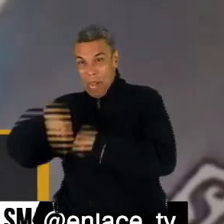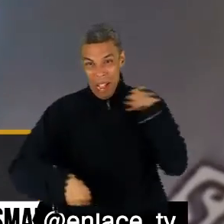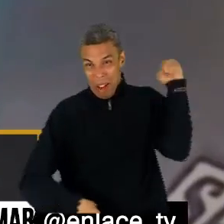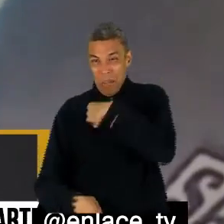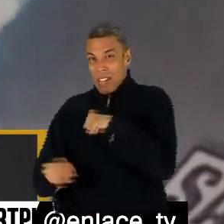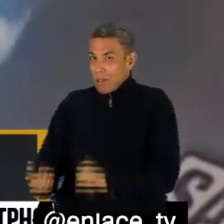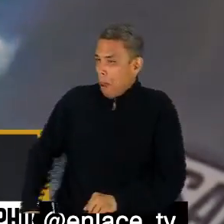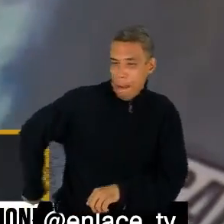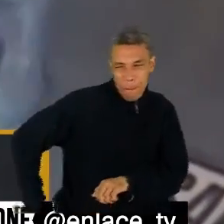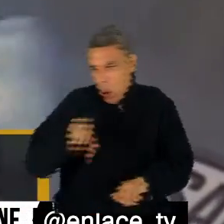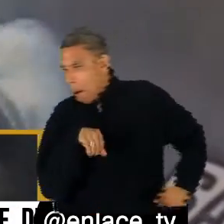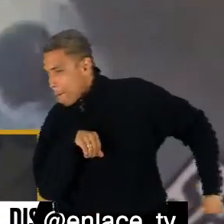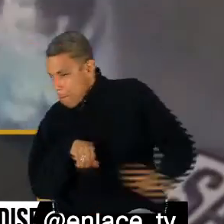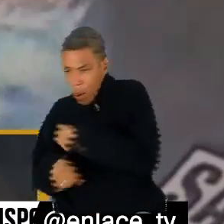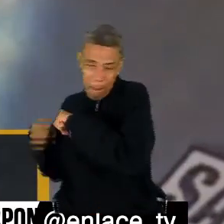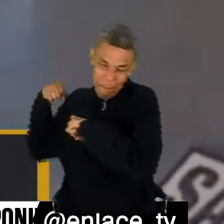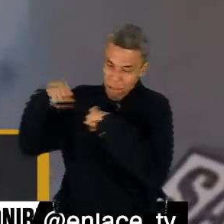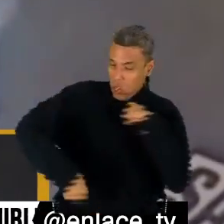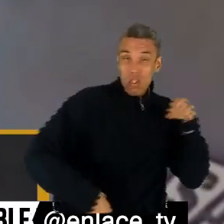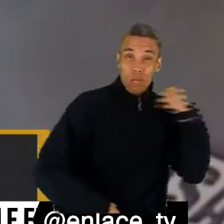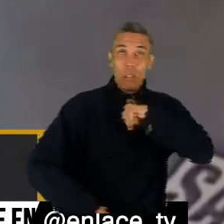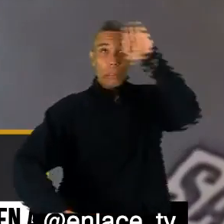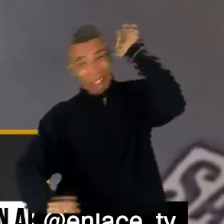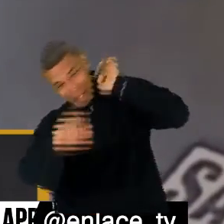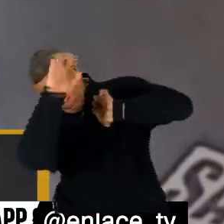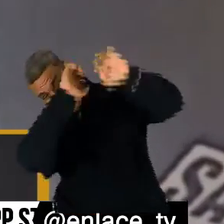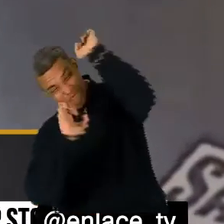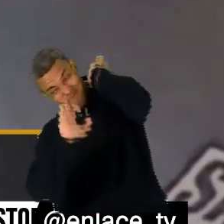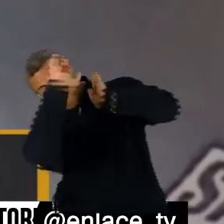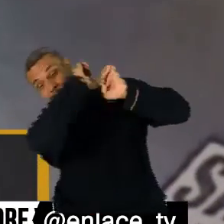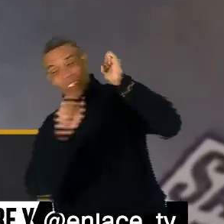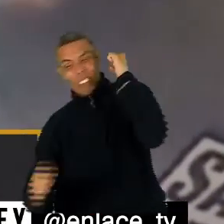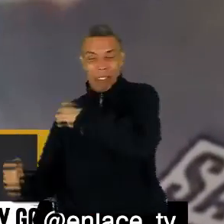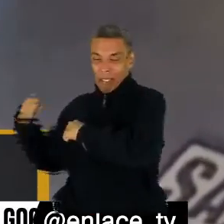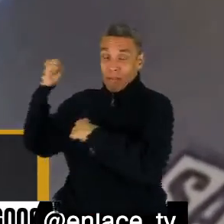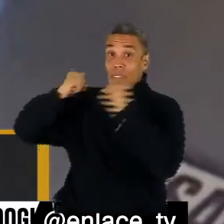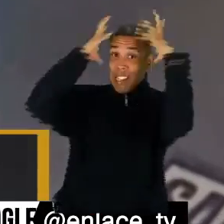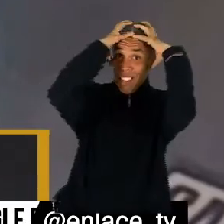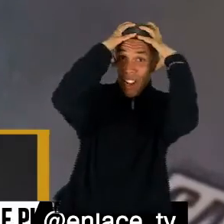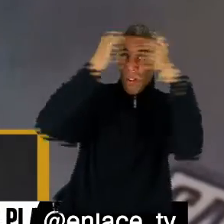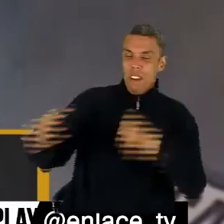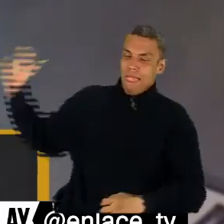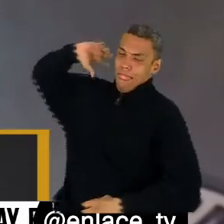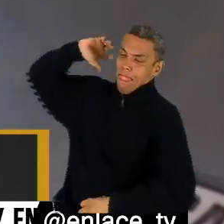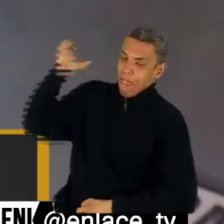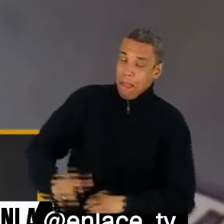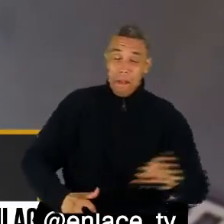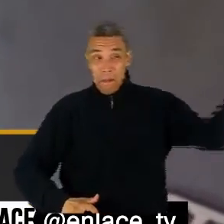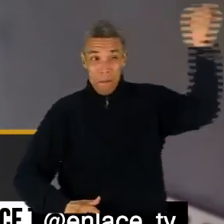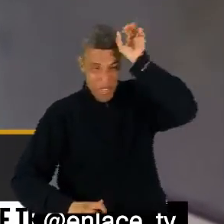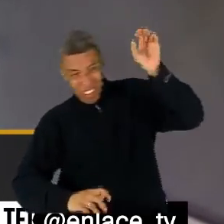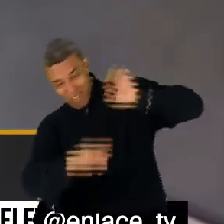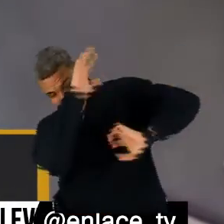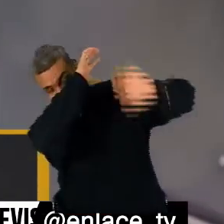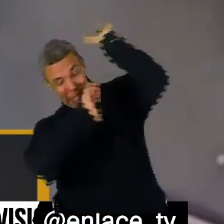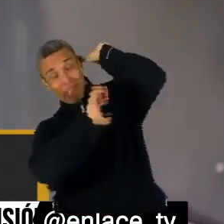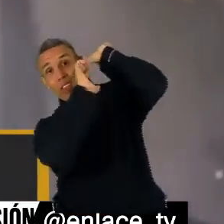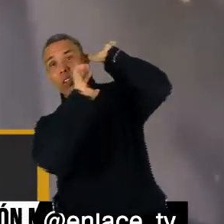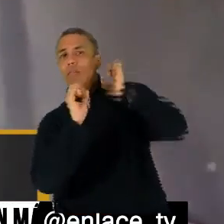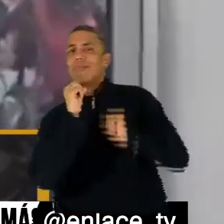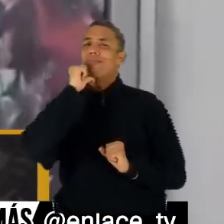perseguidos. De manera inmediata, el joven retenido es blanco de puños y hasta con un casco lo golpearon en la cabeza y en varias partes de su